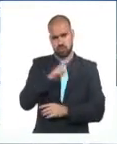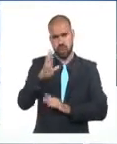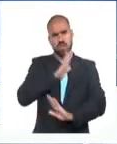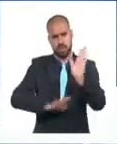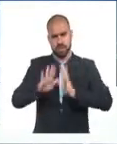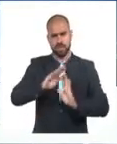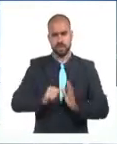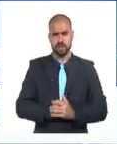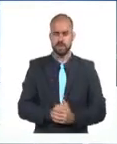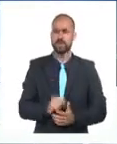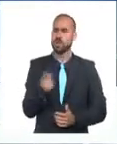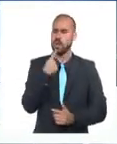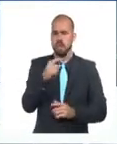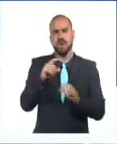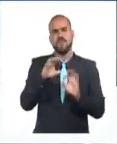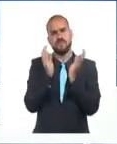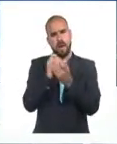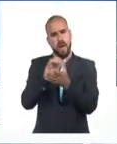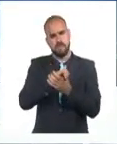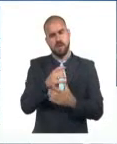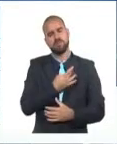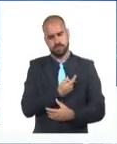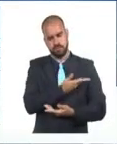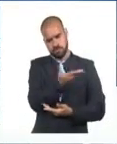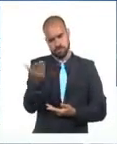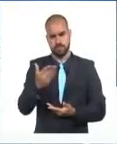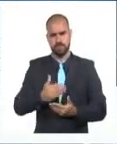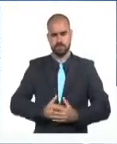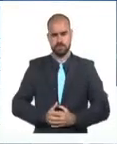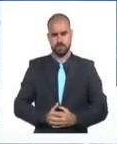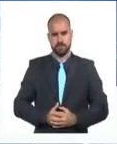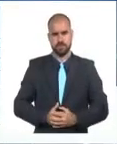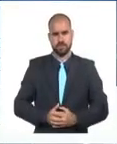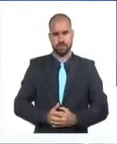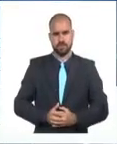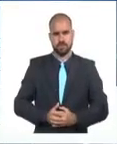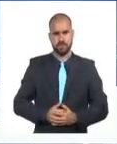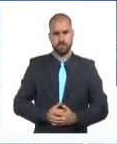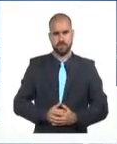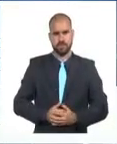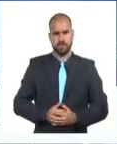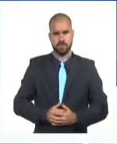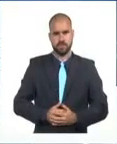a familiares y amigos nuestras más sentidas condolencias. Firmado, Presidencia de la UNEAC.